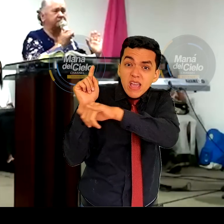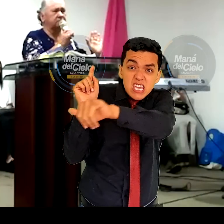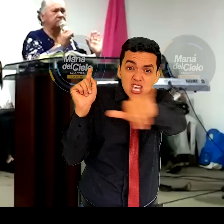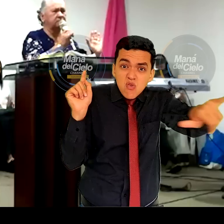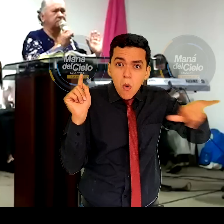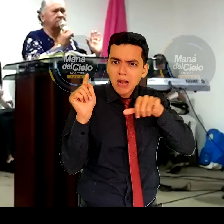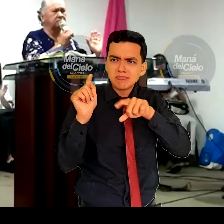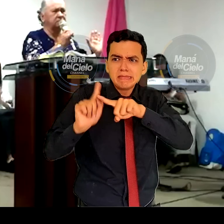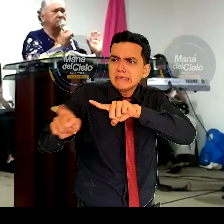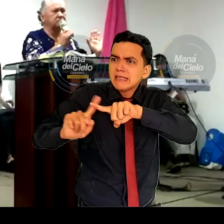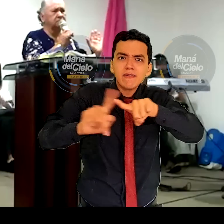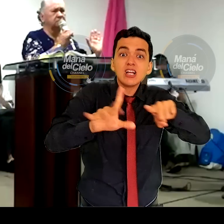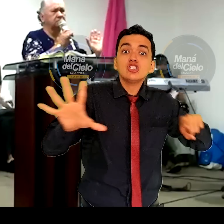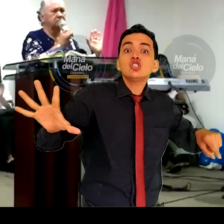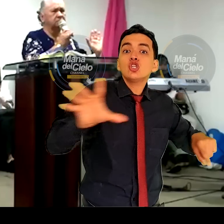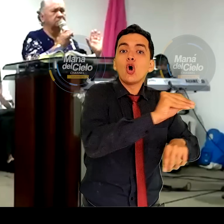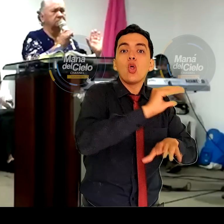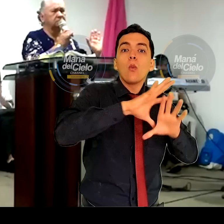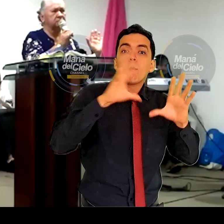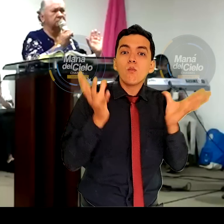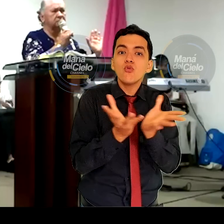imaginar.